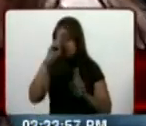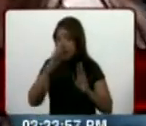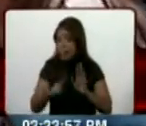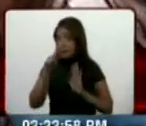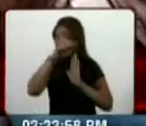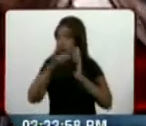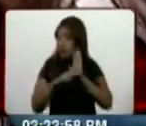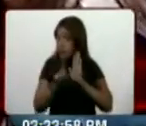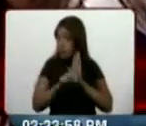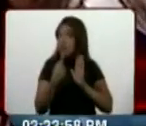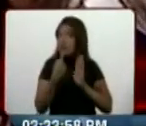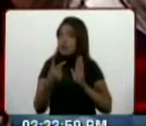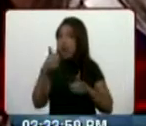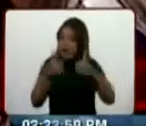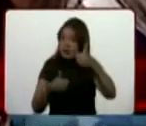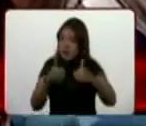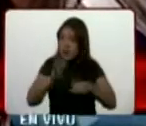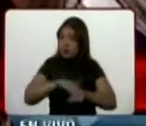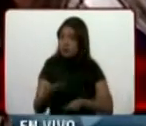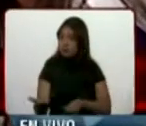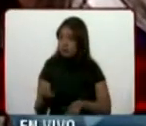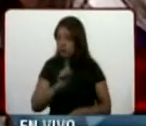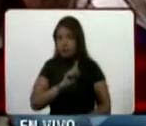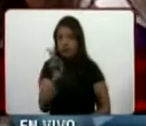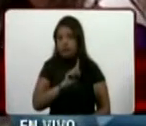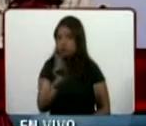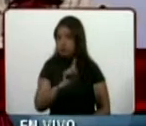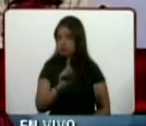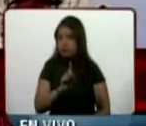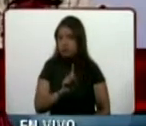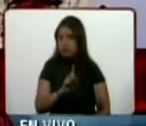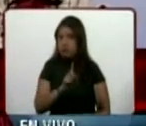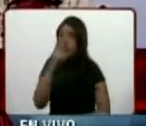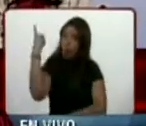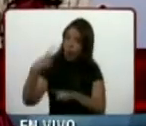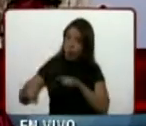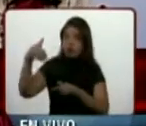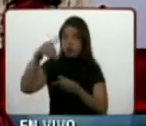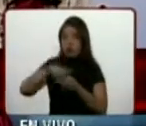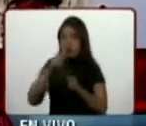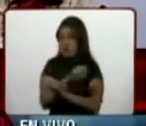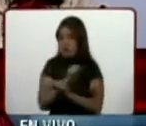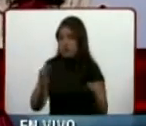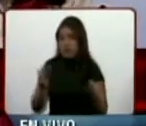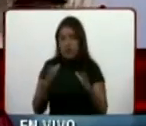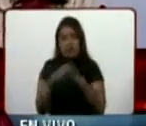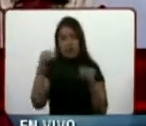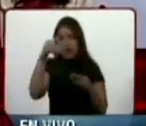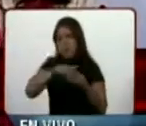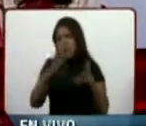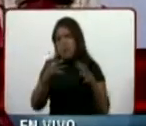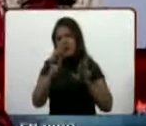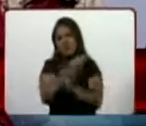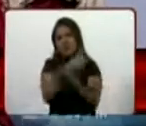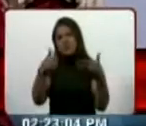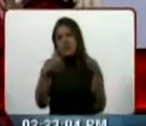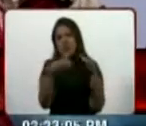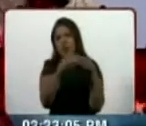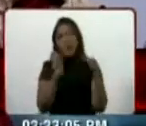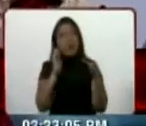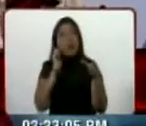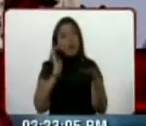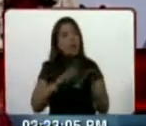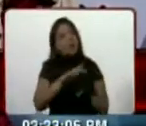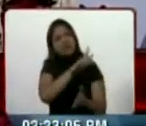ni siquiera porque era otra elección. Todas, todas, eran como 16 mujeres. Yo digo, ¿y por qué ustedes